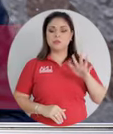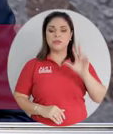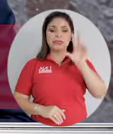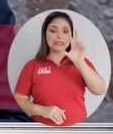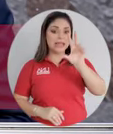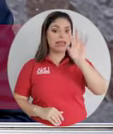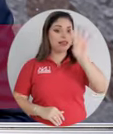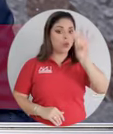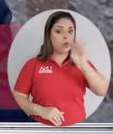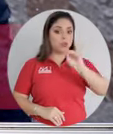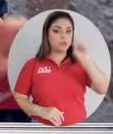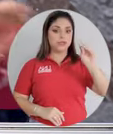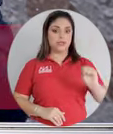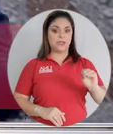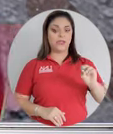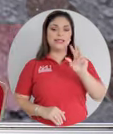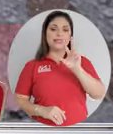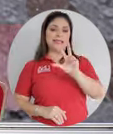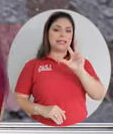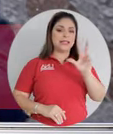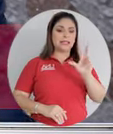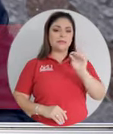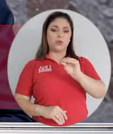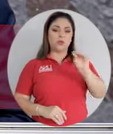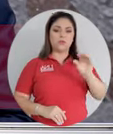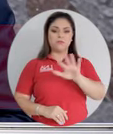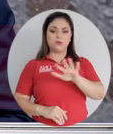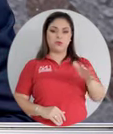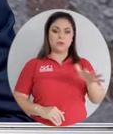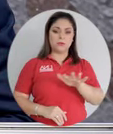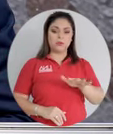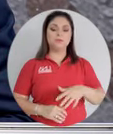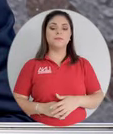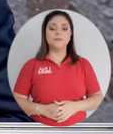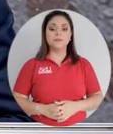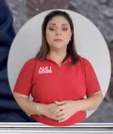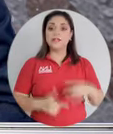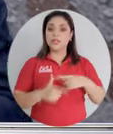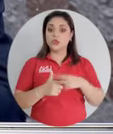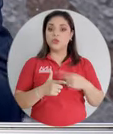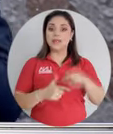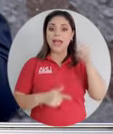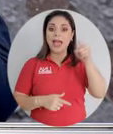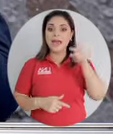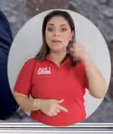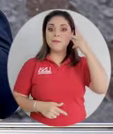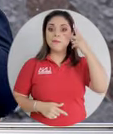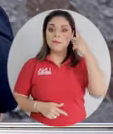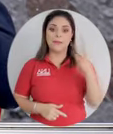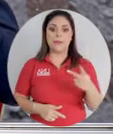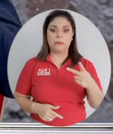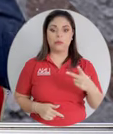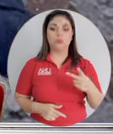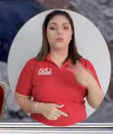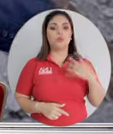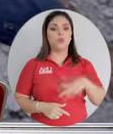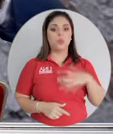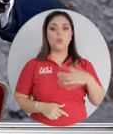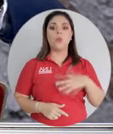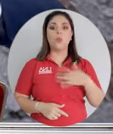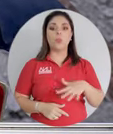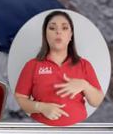del 34%, 34 y 33 y algo respectivamente. Entonces, ahí podemos ver